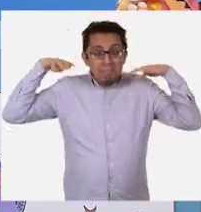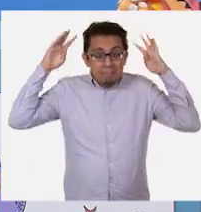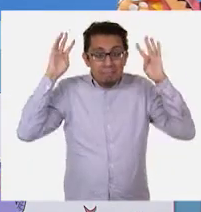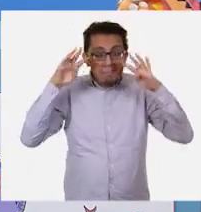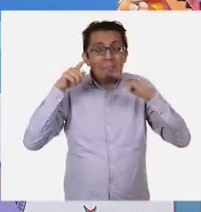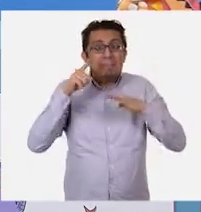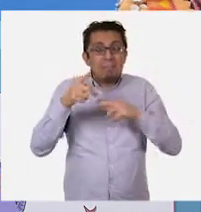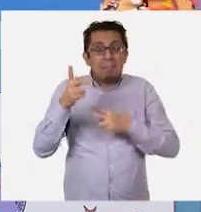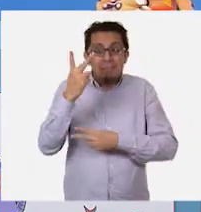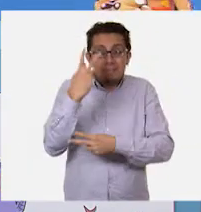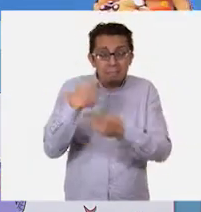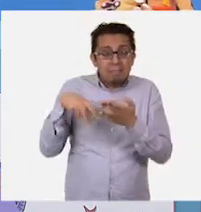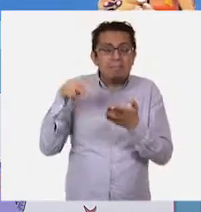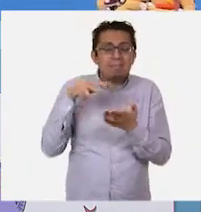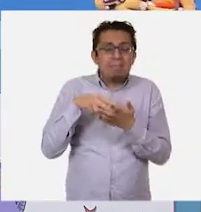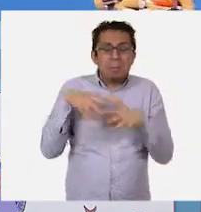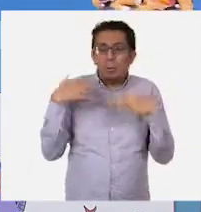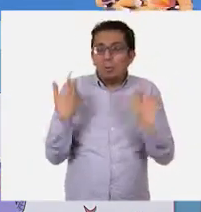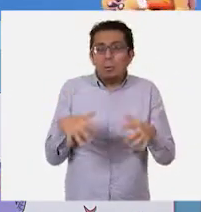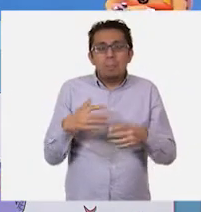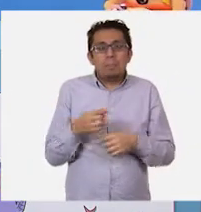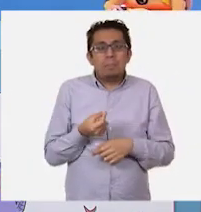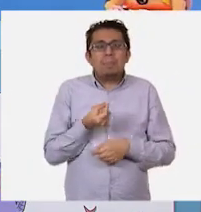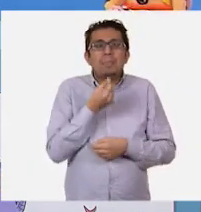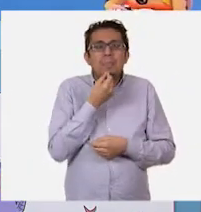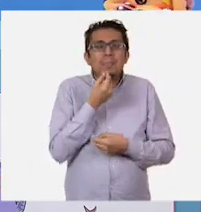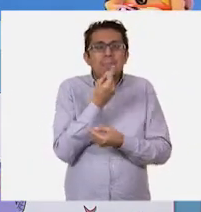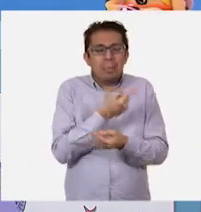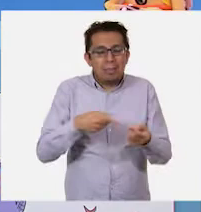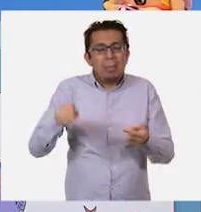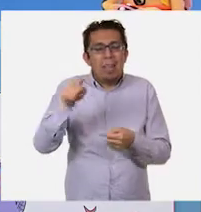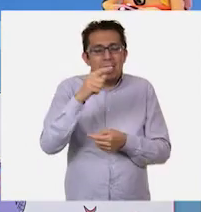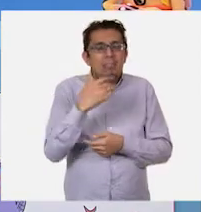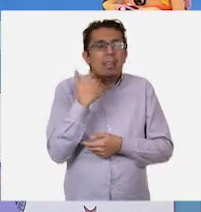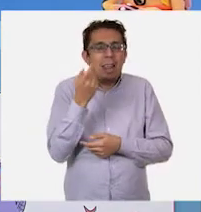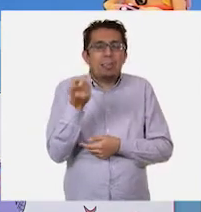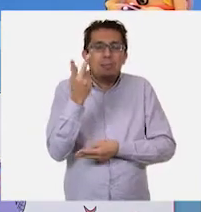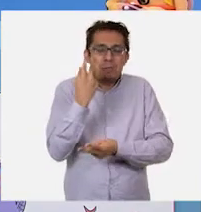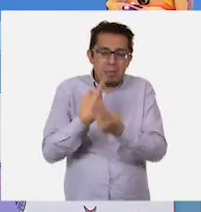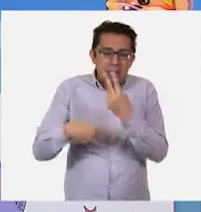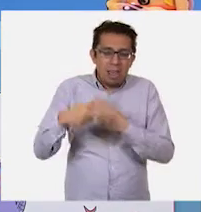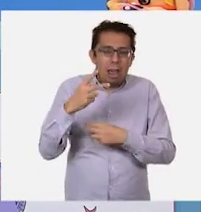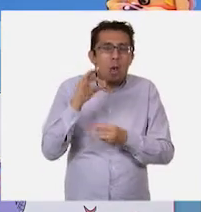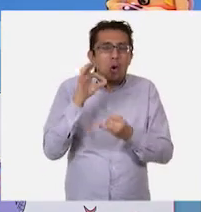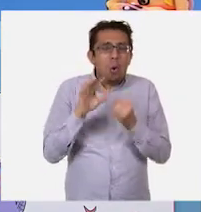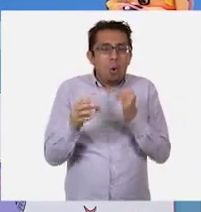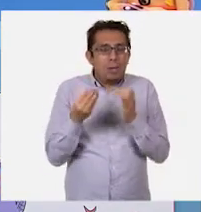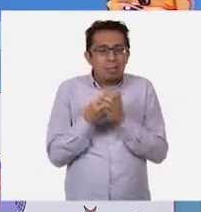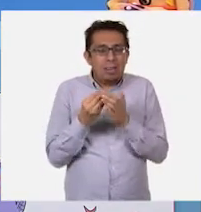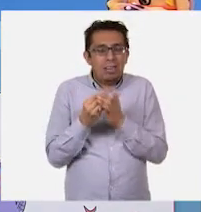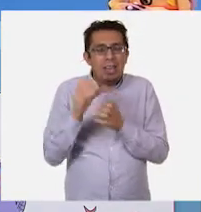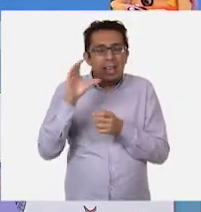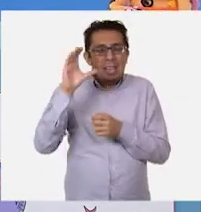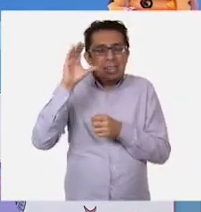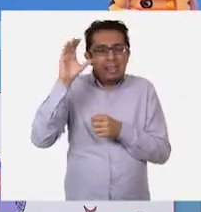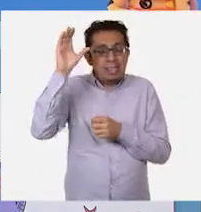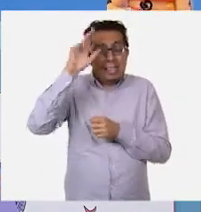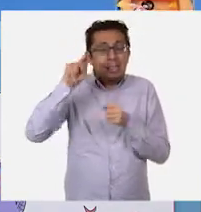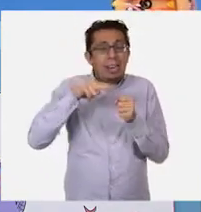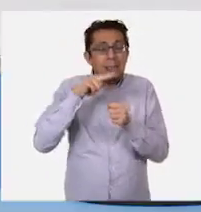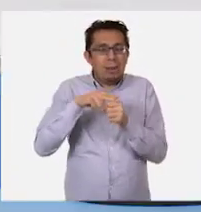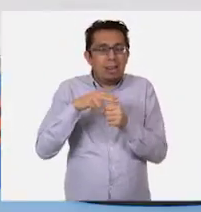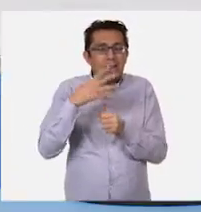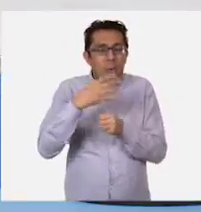presencia. Los niños y las niñas querían que estuvieras en esta última sesión de Ciencias Naturales de cuarto grado. Muchas gracias por aceptar la